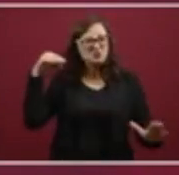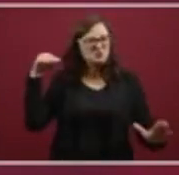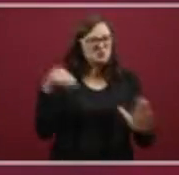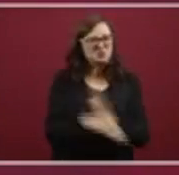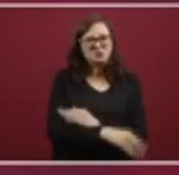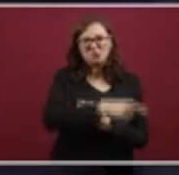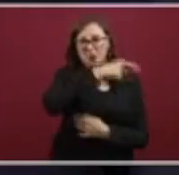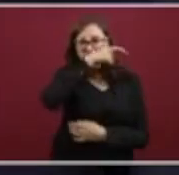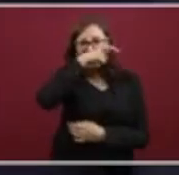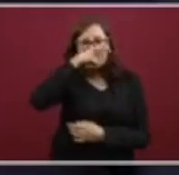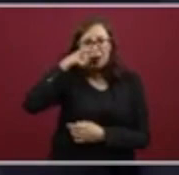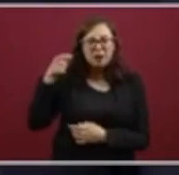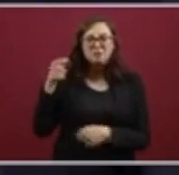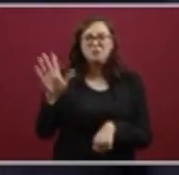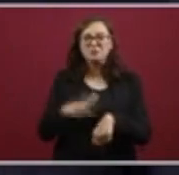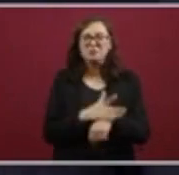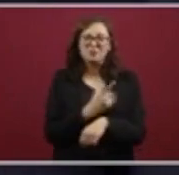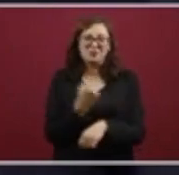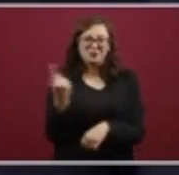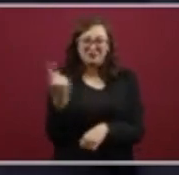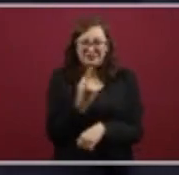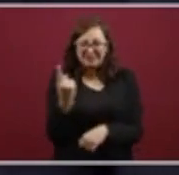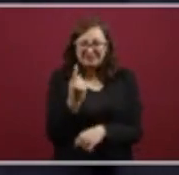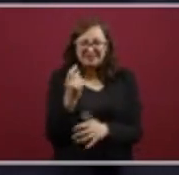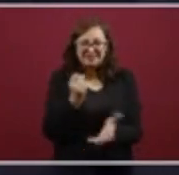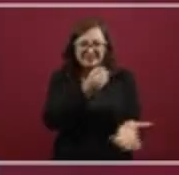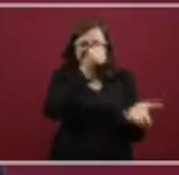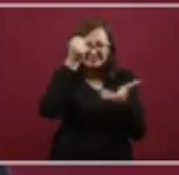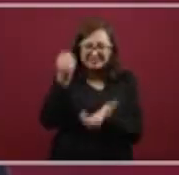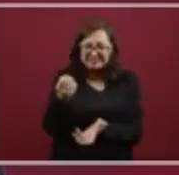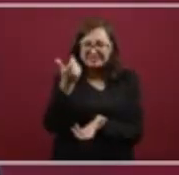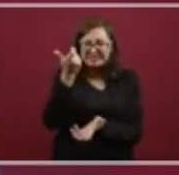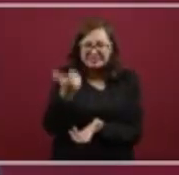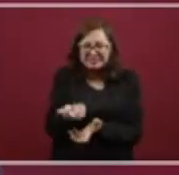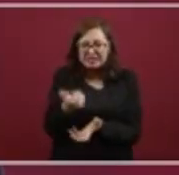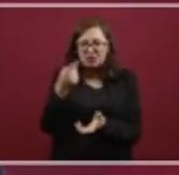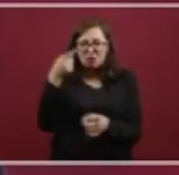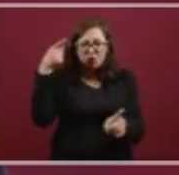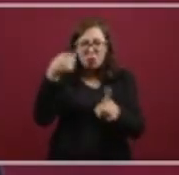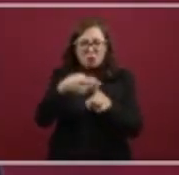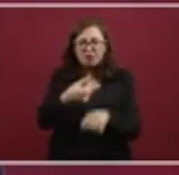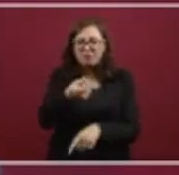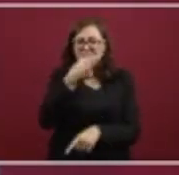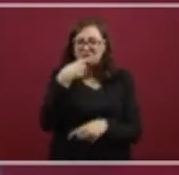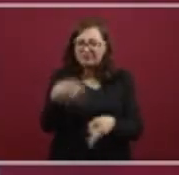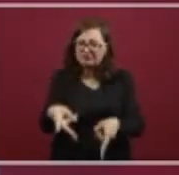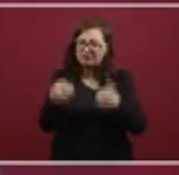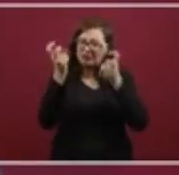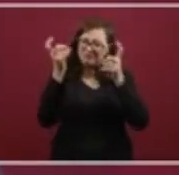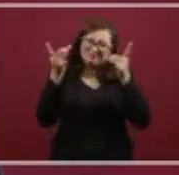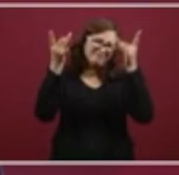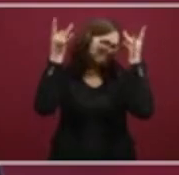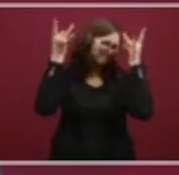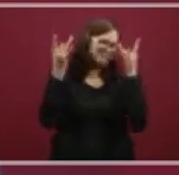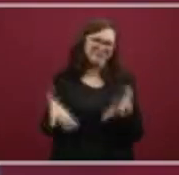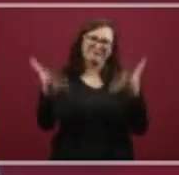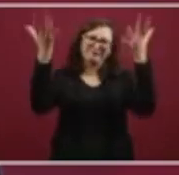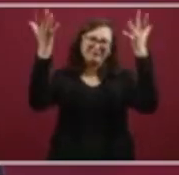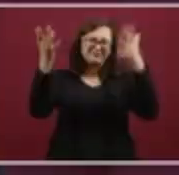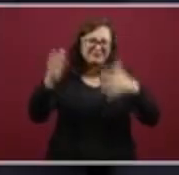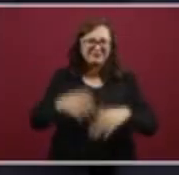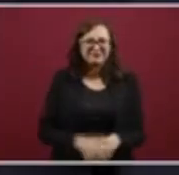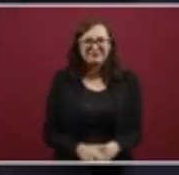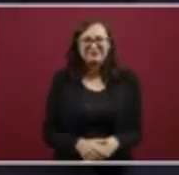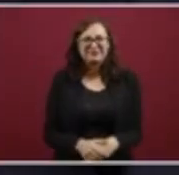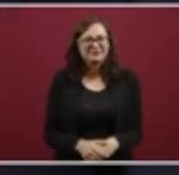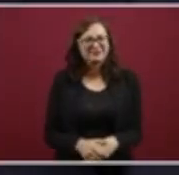para robarse el dinero de las medicinas, ya, es